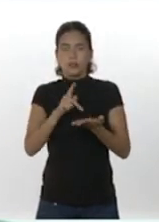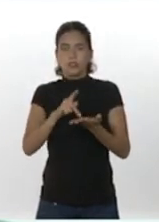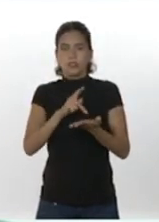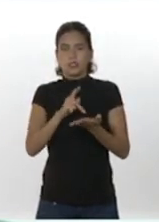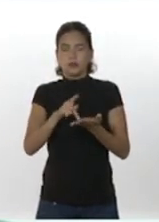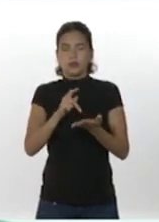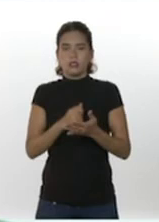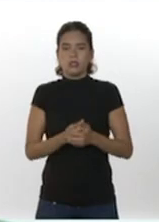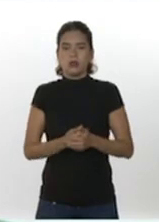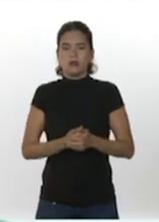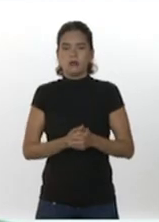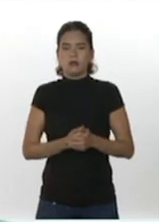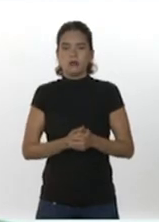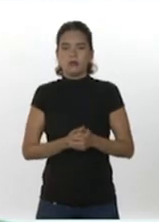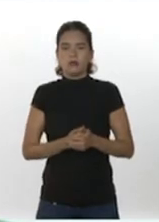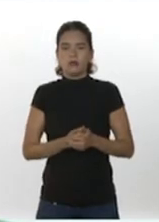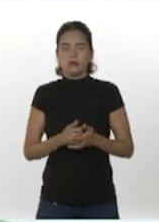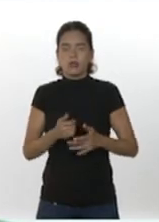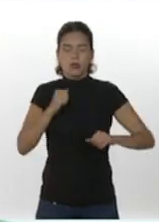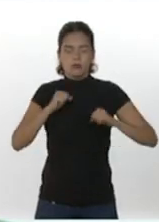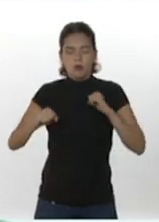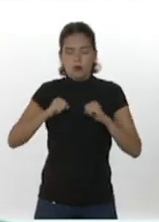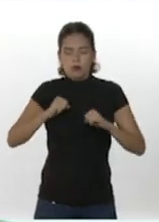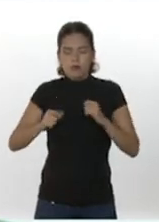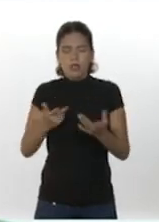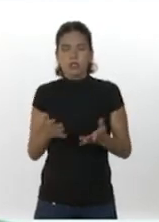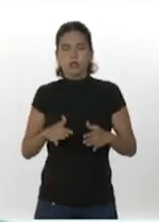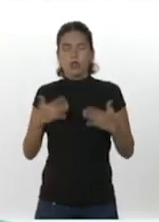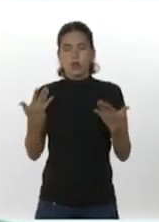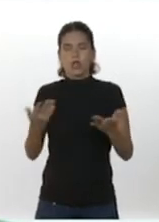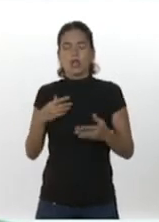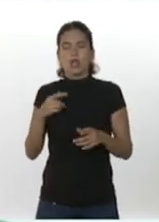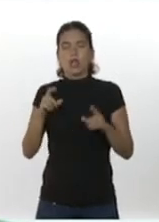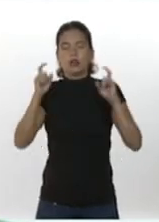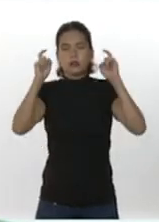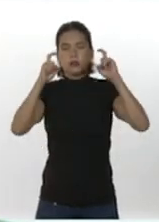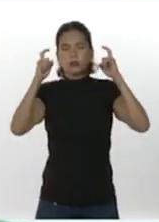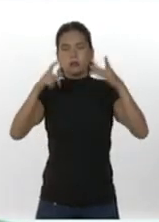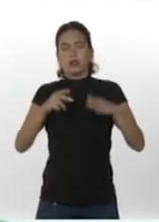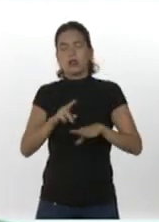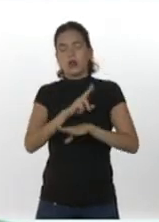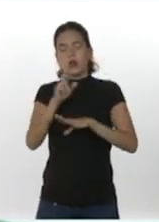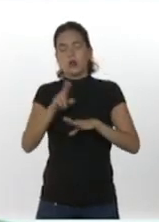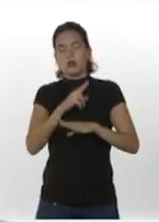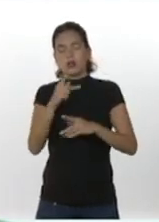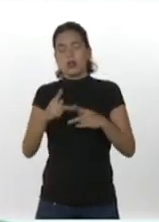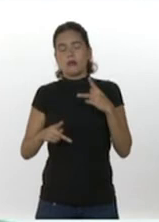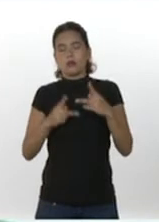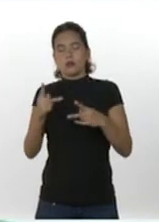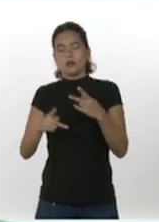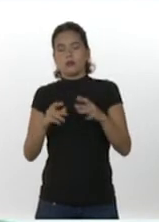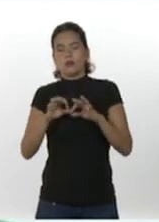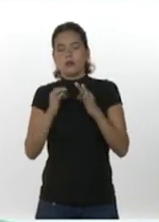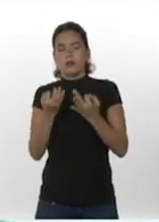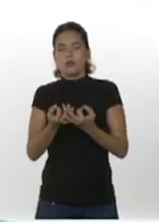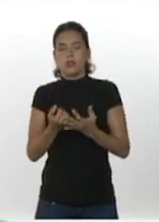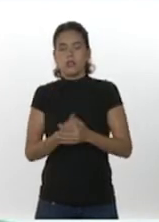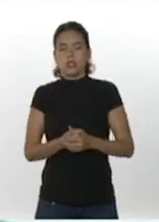debe estar activo dentro de lo que es la conformación de la unidad de producción familiar y gozar de los mismos deberes